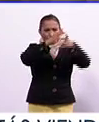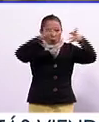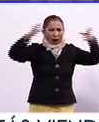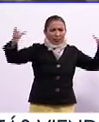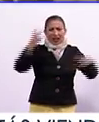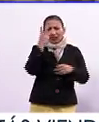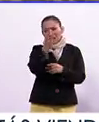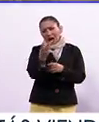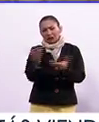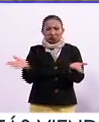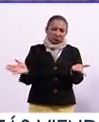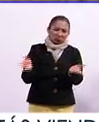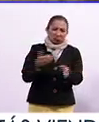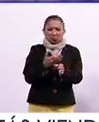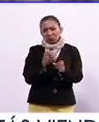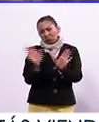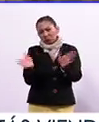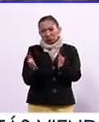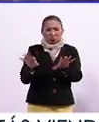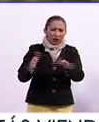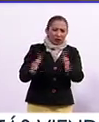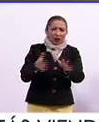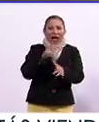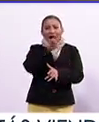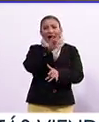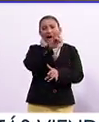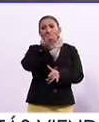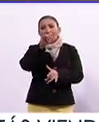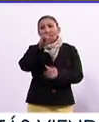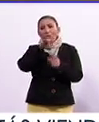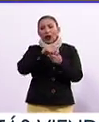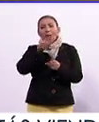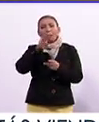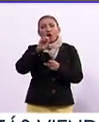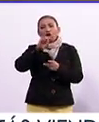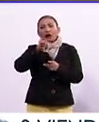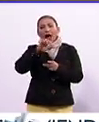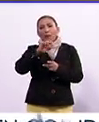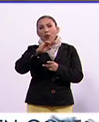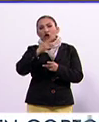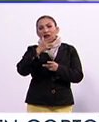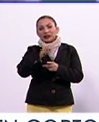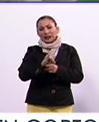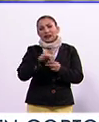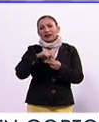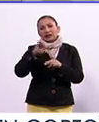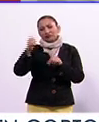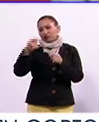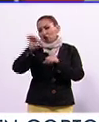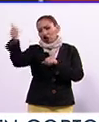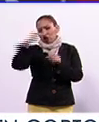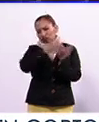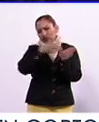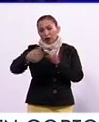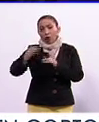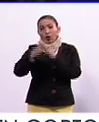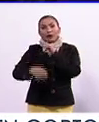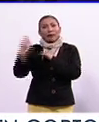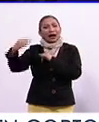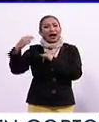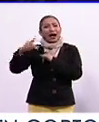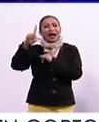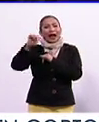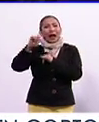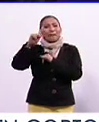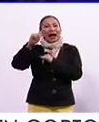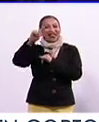grandote y 3 los demás no tan grandes. La Laja, La Mora, Següera, Bonabochi y Rocoguaina. Wow. Y el último fue uno que se llamaba